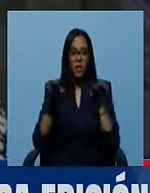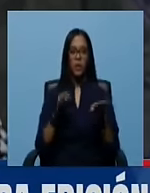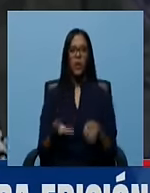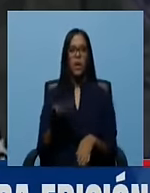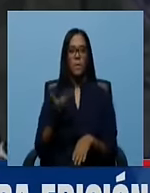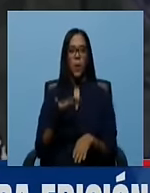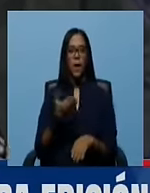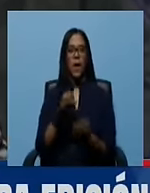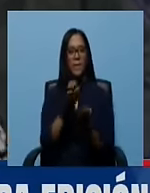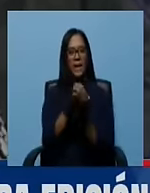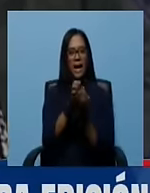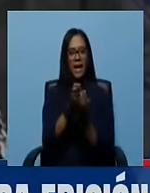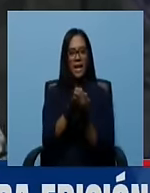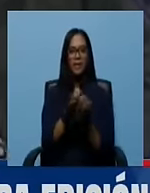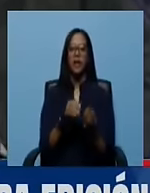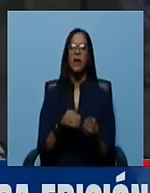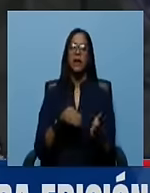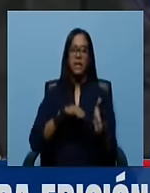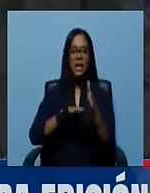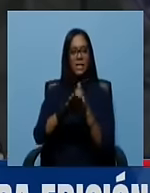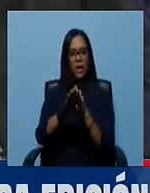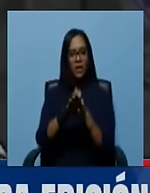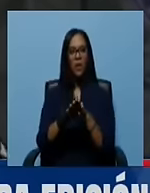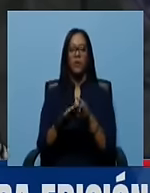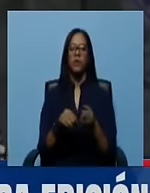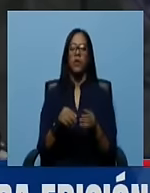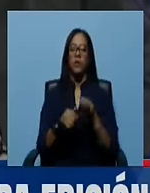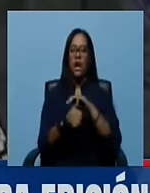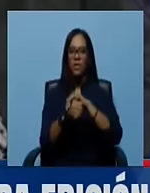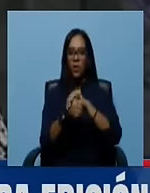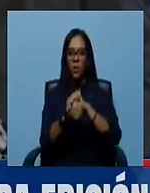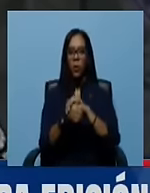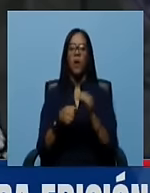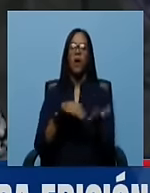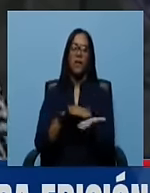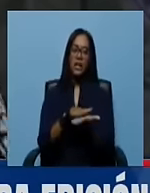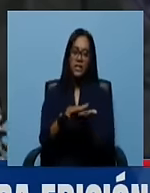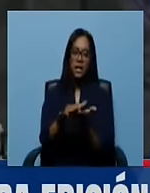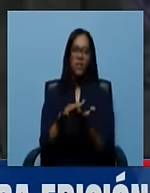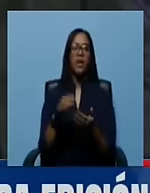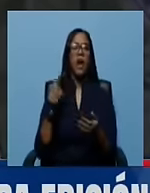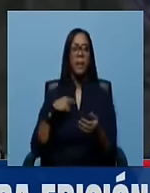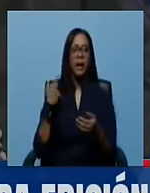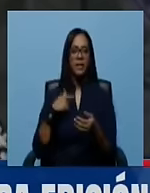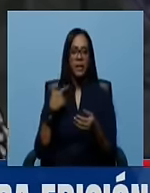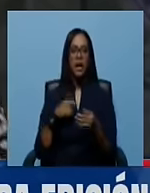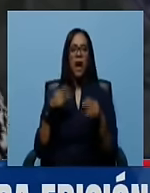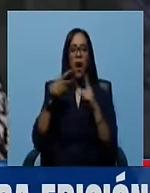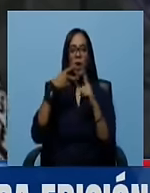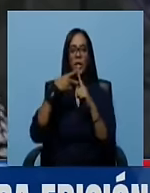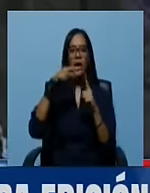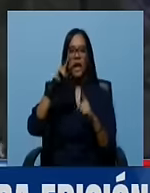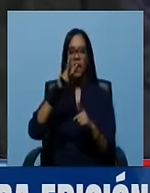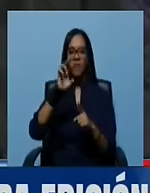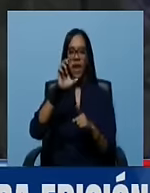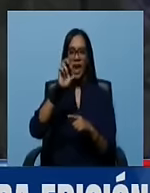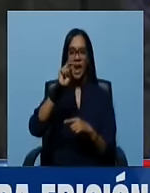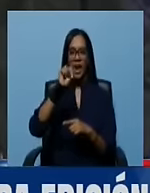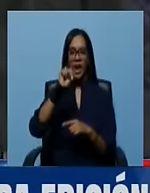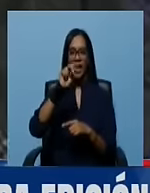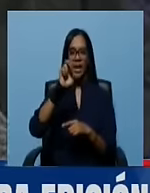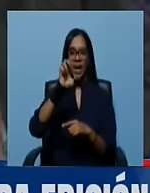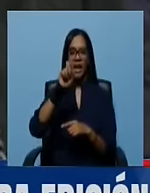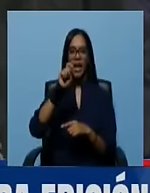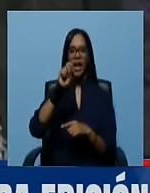la isla de Margarita, desarrollo de la Tortuga, desarrollo que vamos a tener, hoteles Venetur, que ya están prácticamente listos de